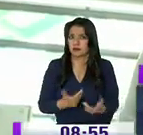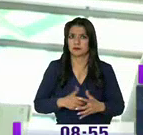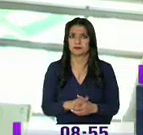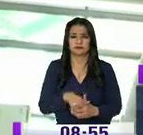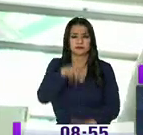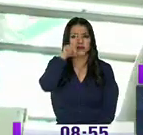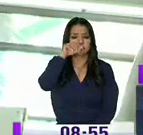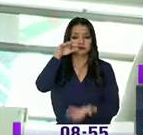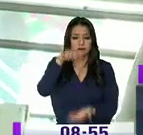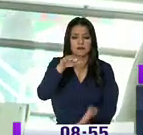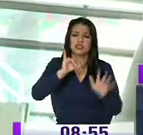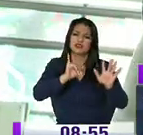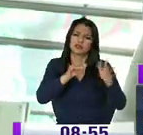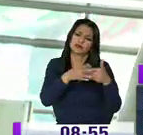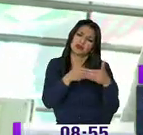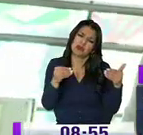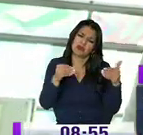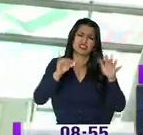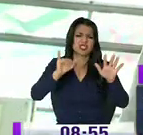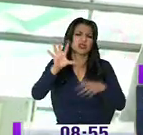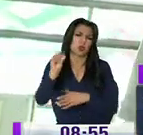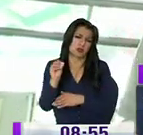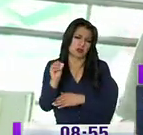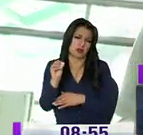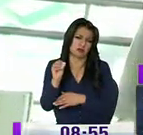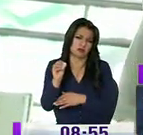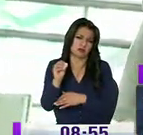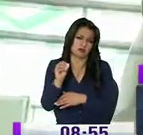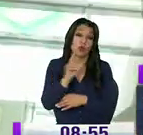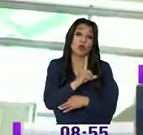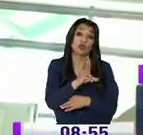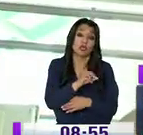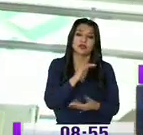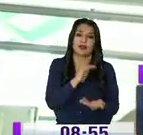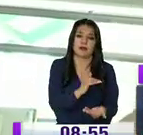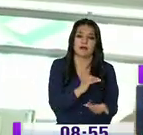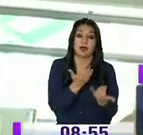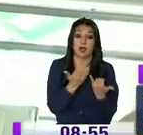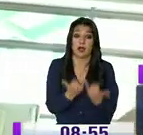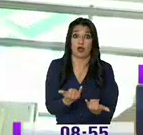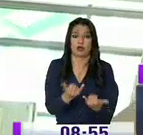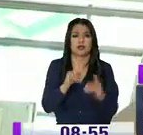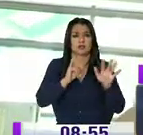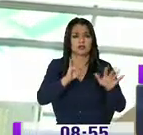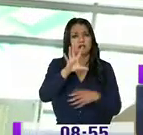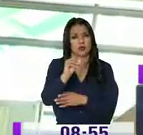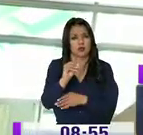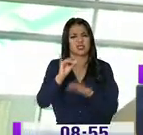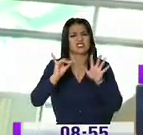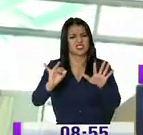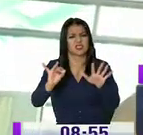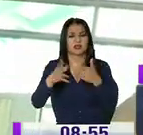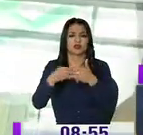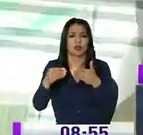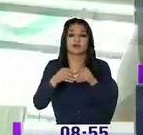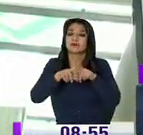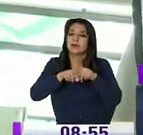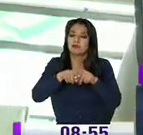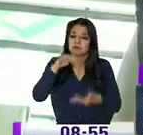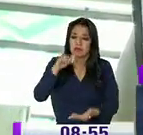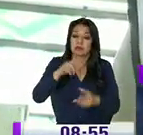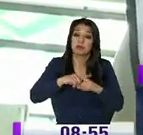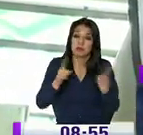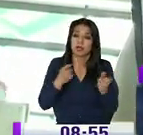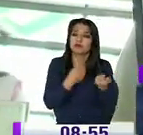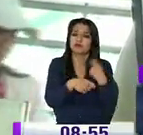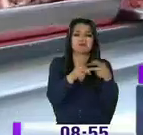entero le sale a $6, $6.50 a $1.30 la libra. Ahorita está en $6.50, $7 según el precio, pero se les está